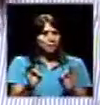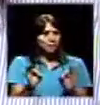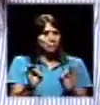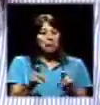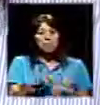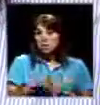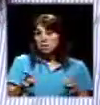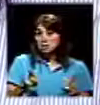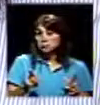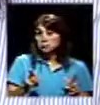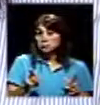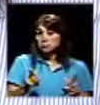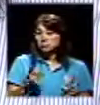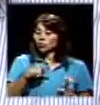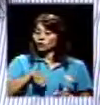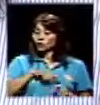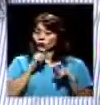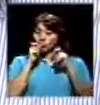estamos tan bajos.